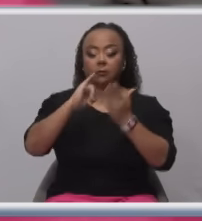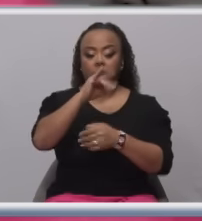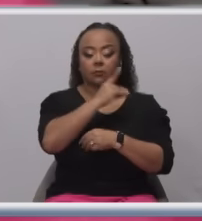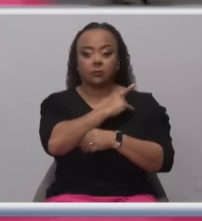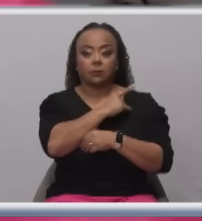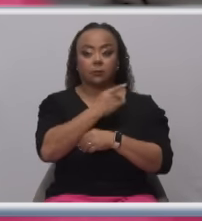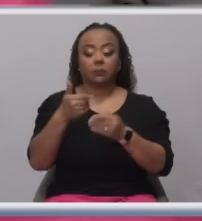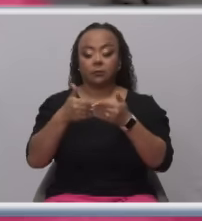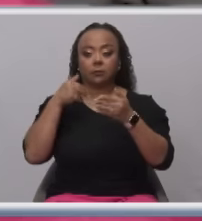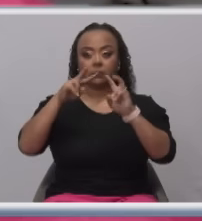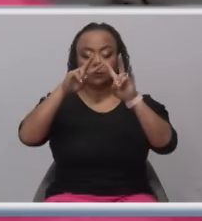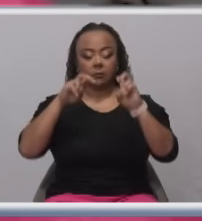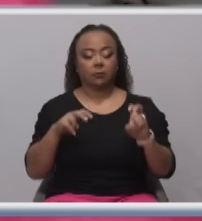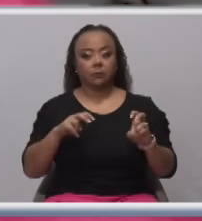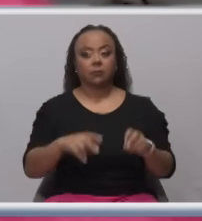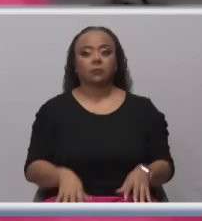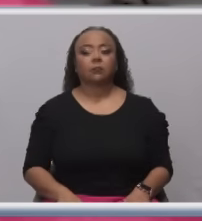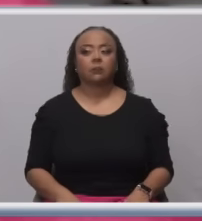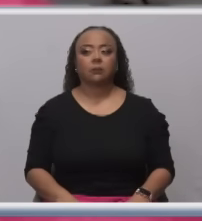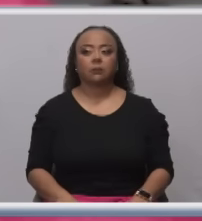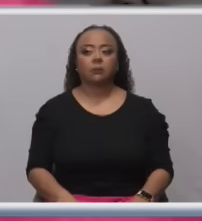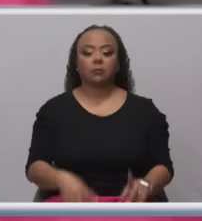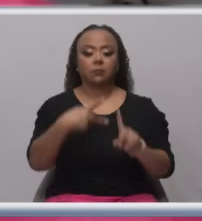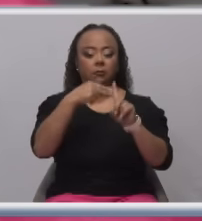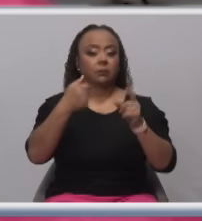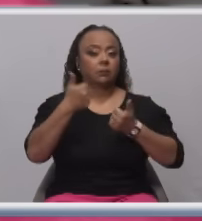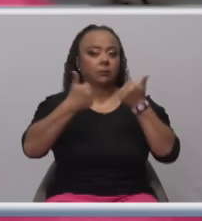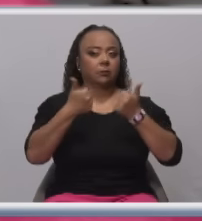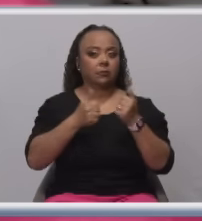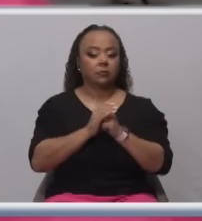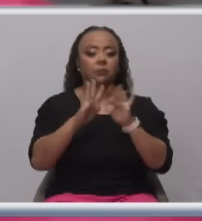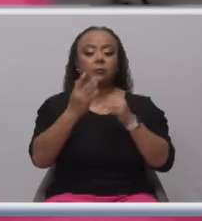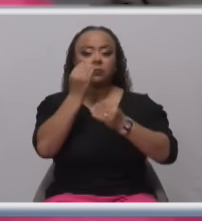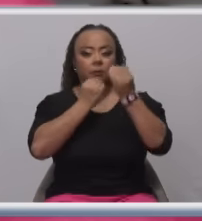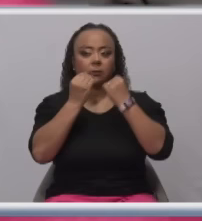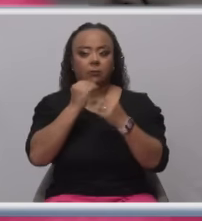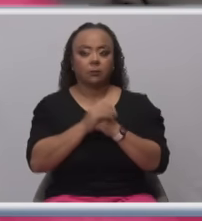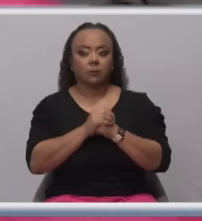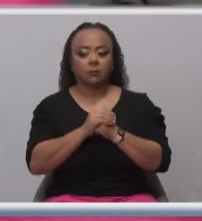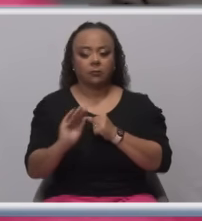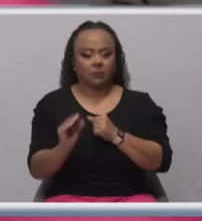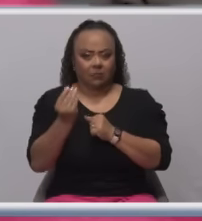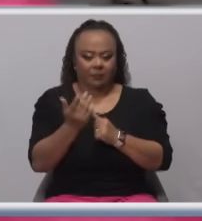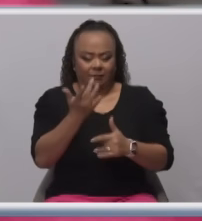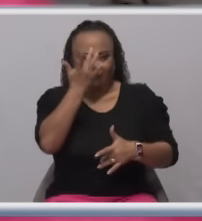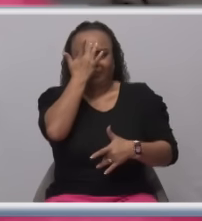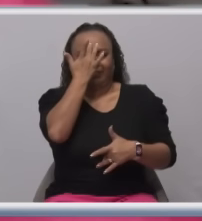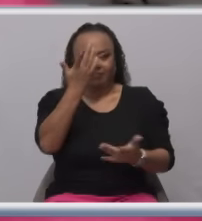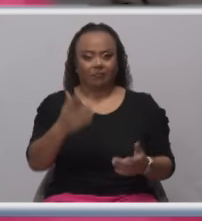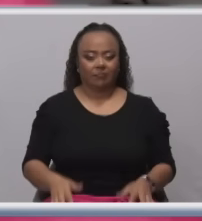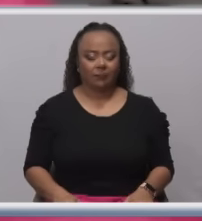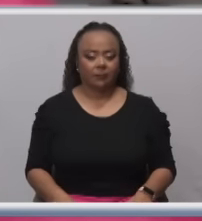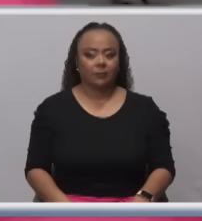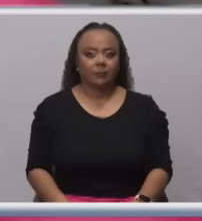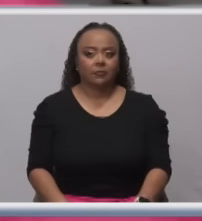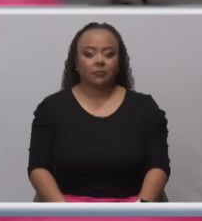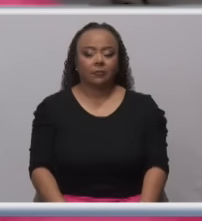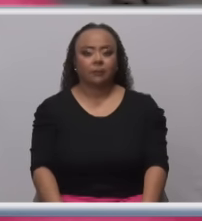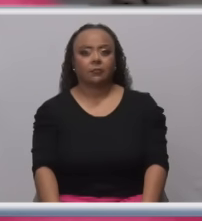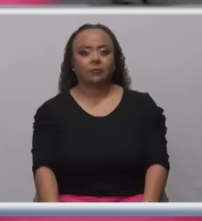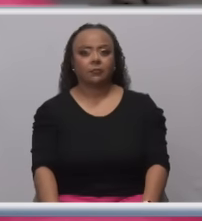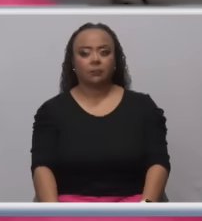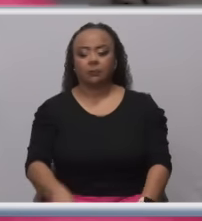antes a revisar en qué hotel se iban a quedar que iban a comer vinieron muchachos enfermos del estómago o sea se